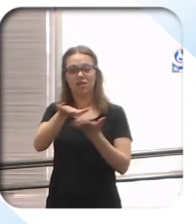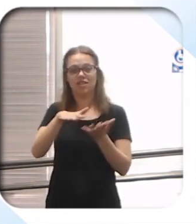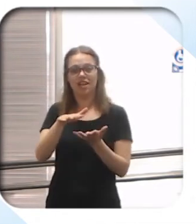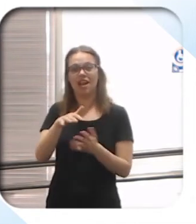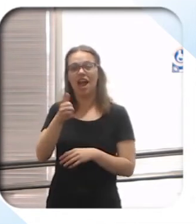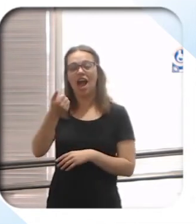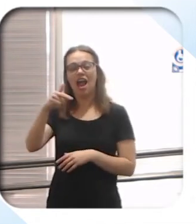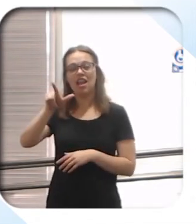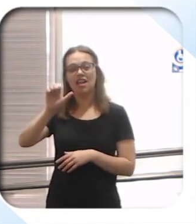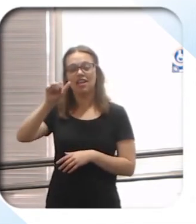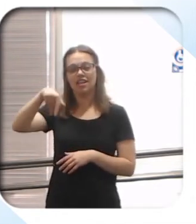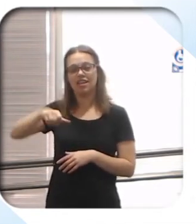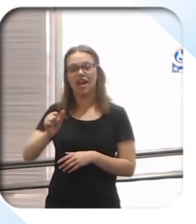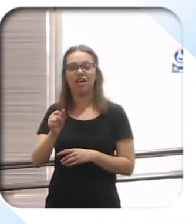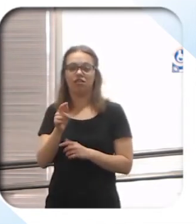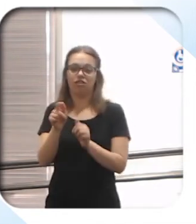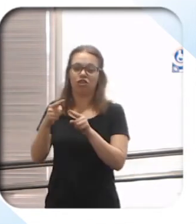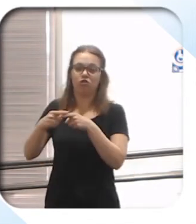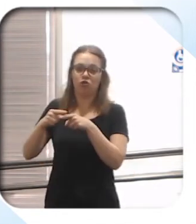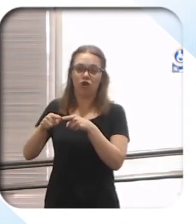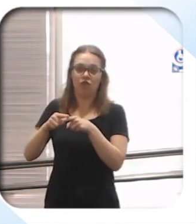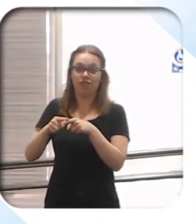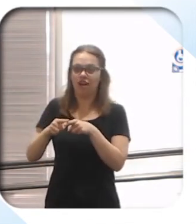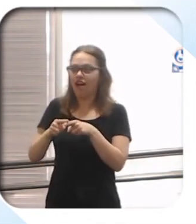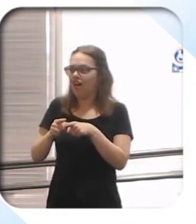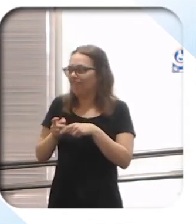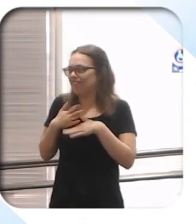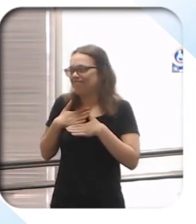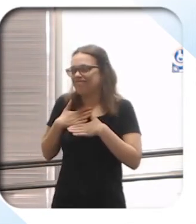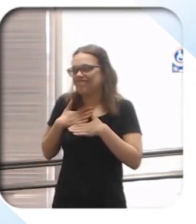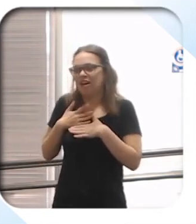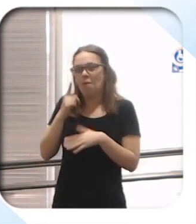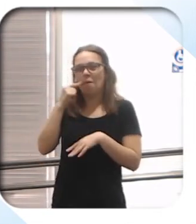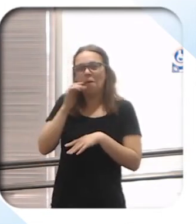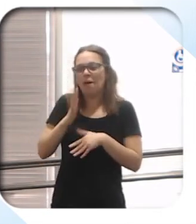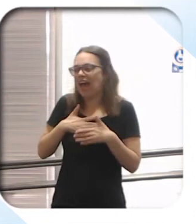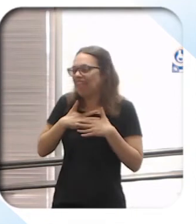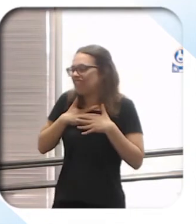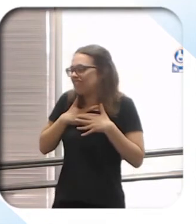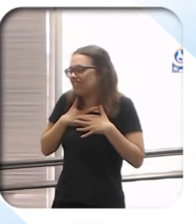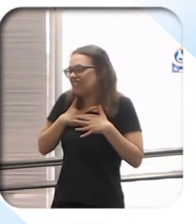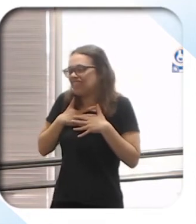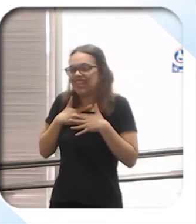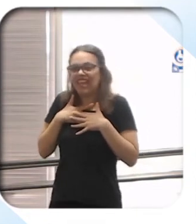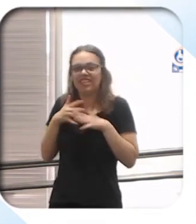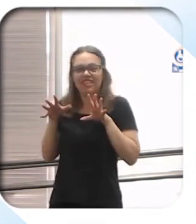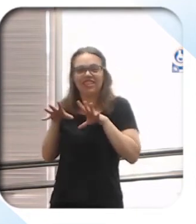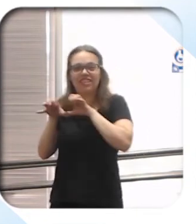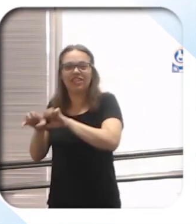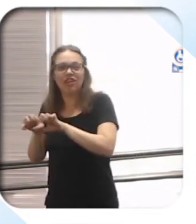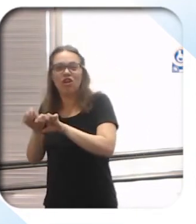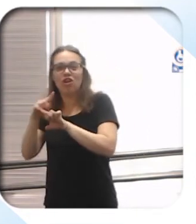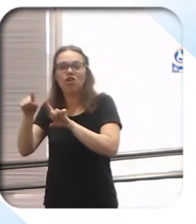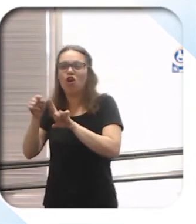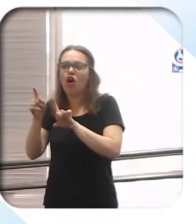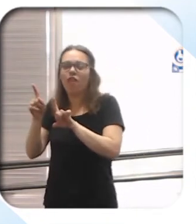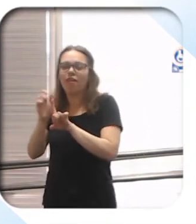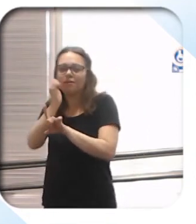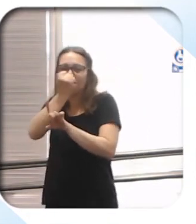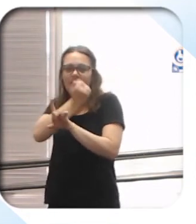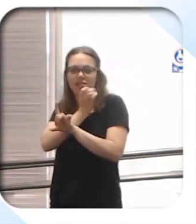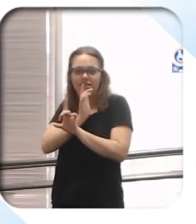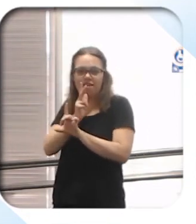novio. Algunos padres se entusiasman tanto con el noviazgo que se apropian de él, no les permiten su